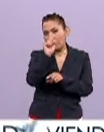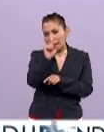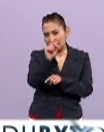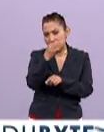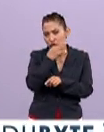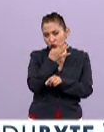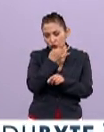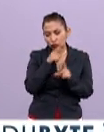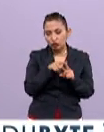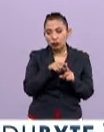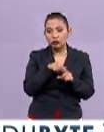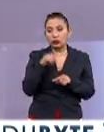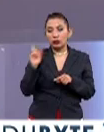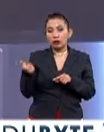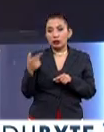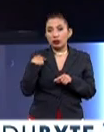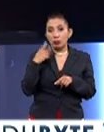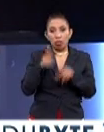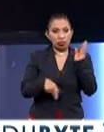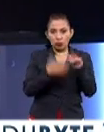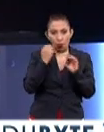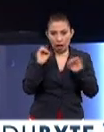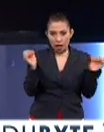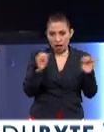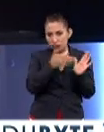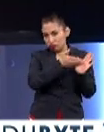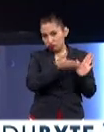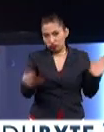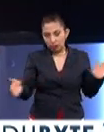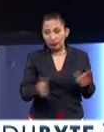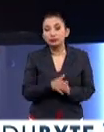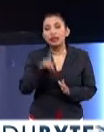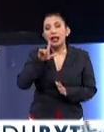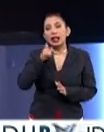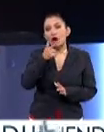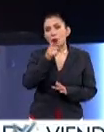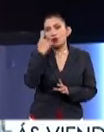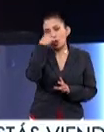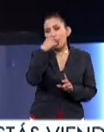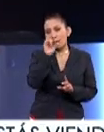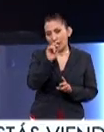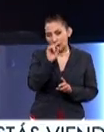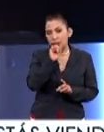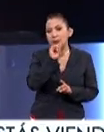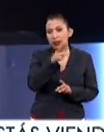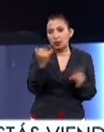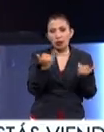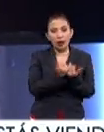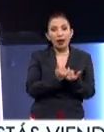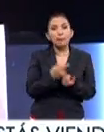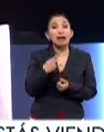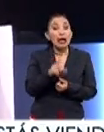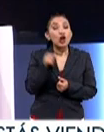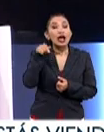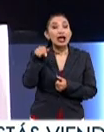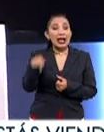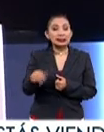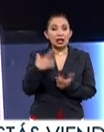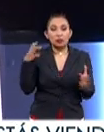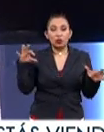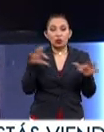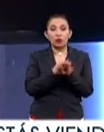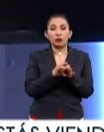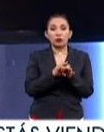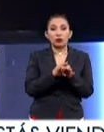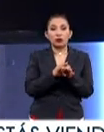aproximadamente, sin intermedio. Okay. No, y también Legom está como 1:20 también, nada más que estas son